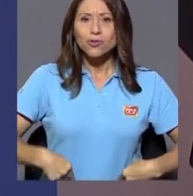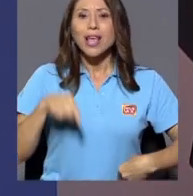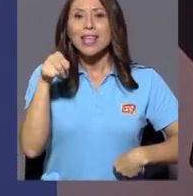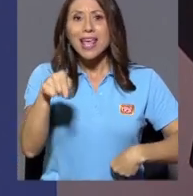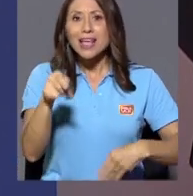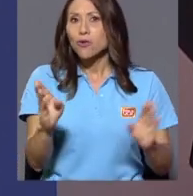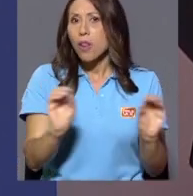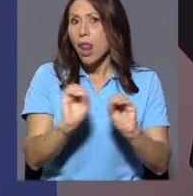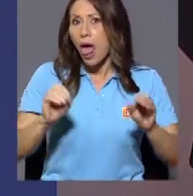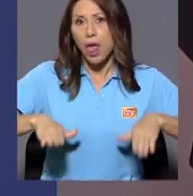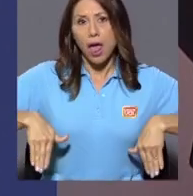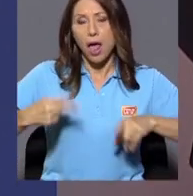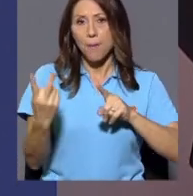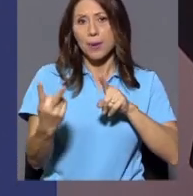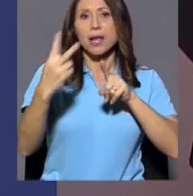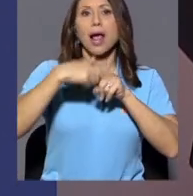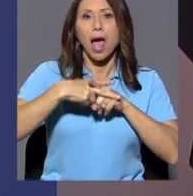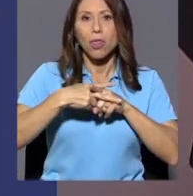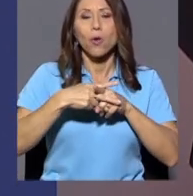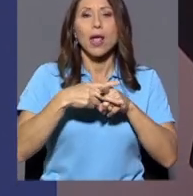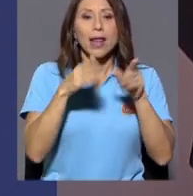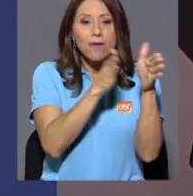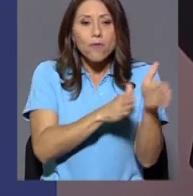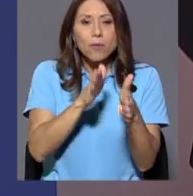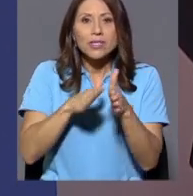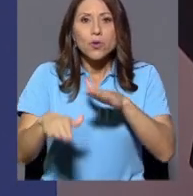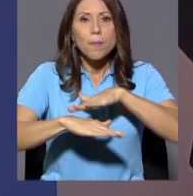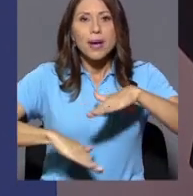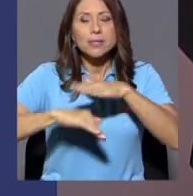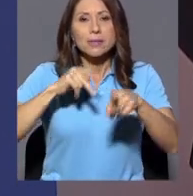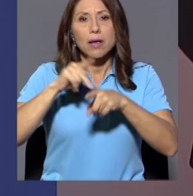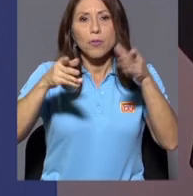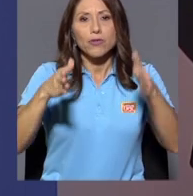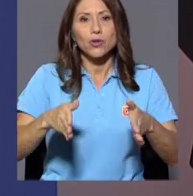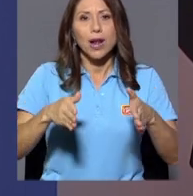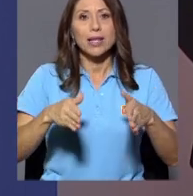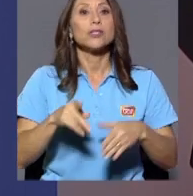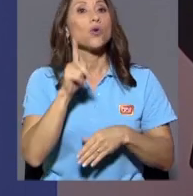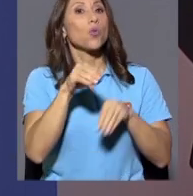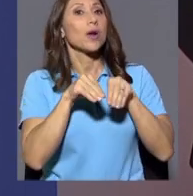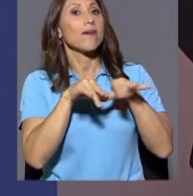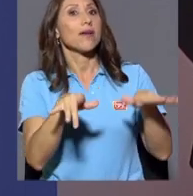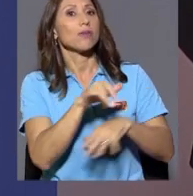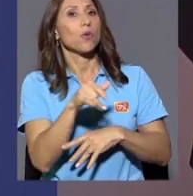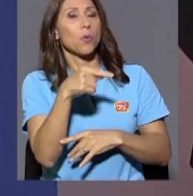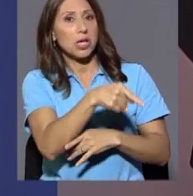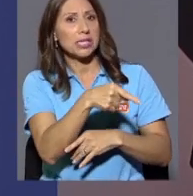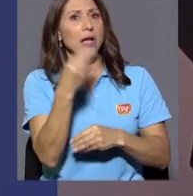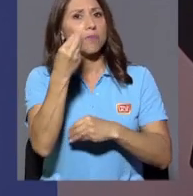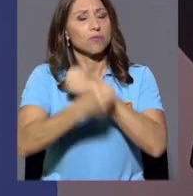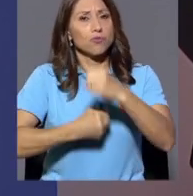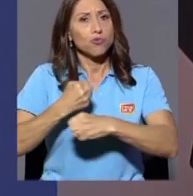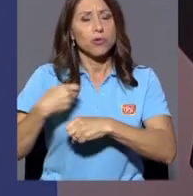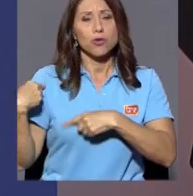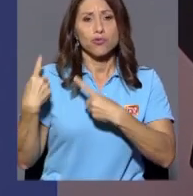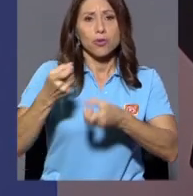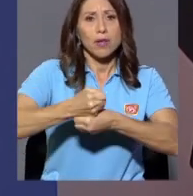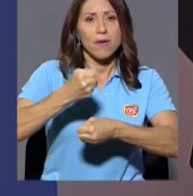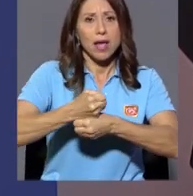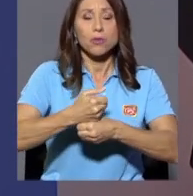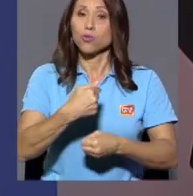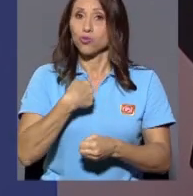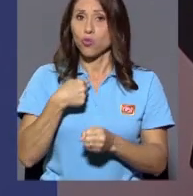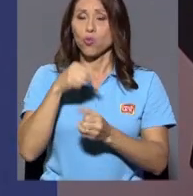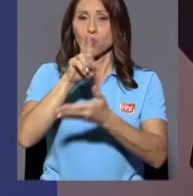en las formaciones básicas de muchos profesionales y es ahí donde una red como ésta que viene trabajando de muchos años y que inclusive yo